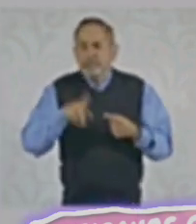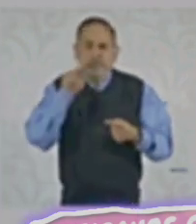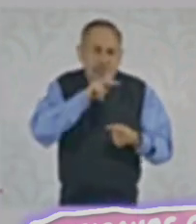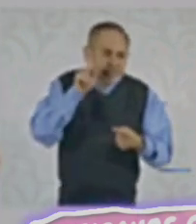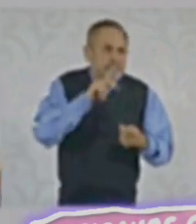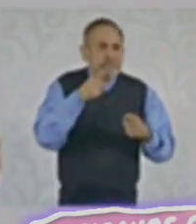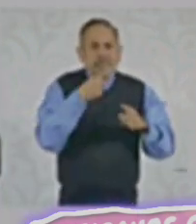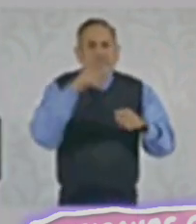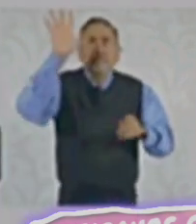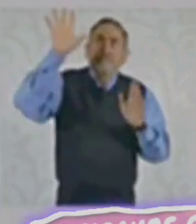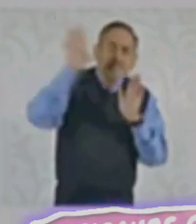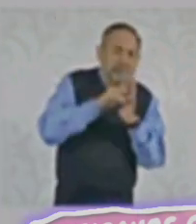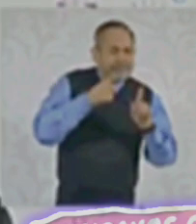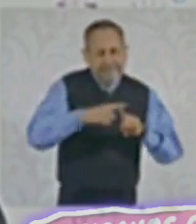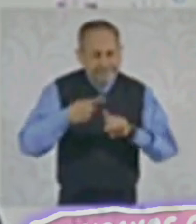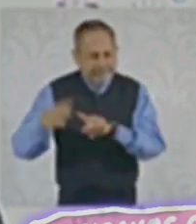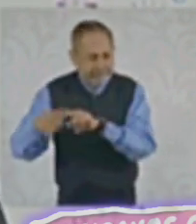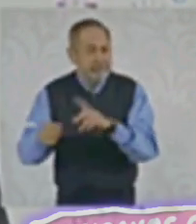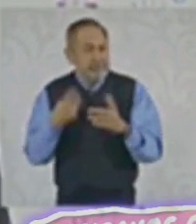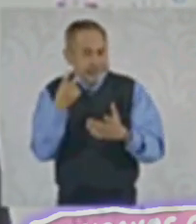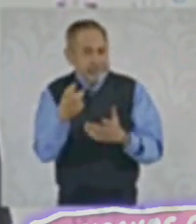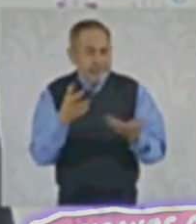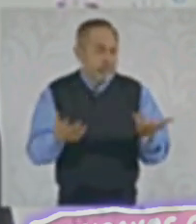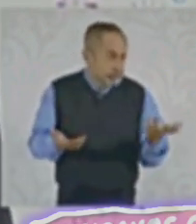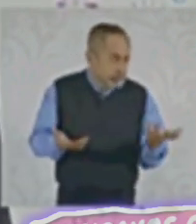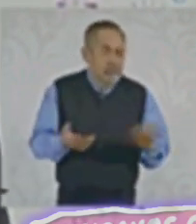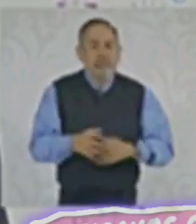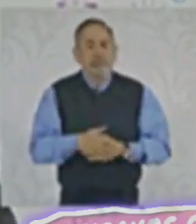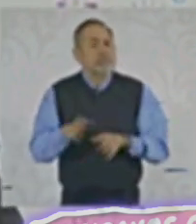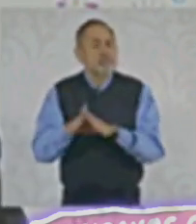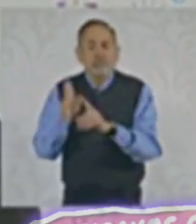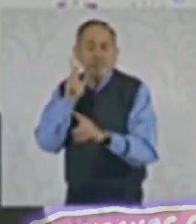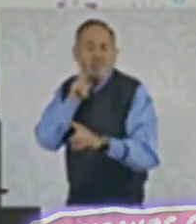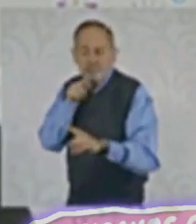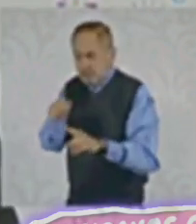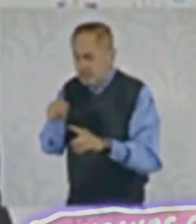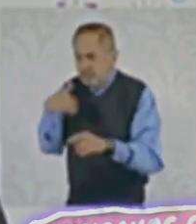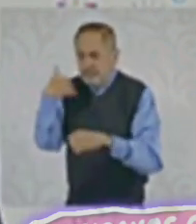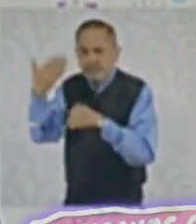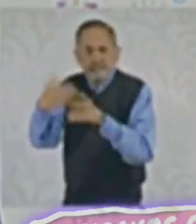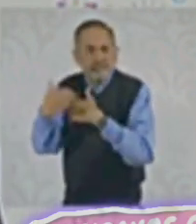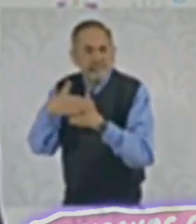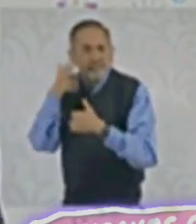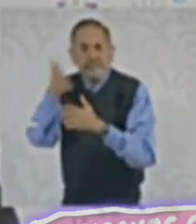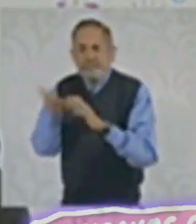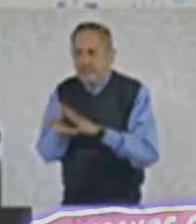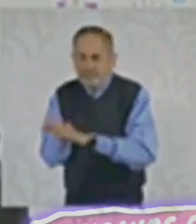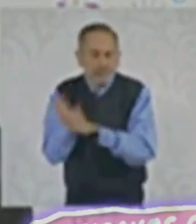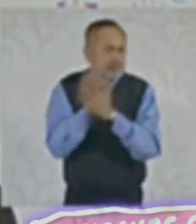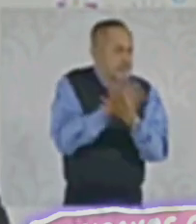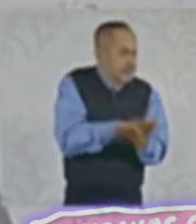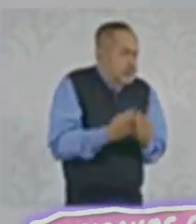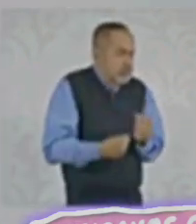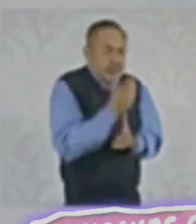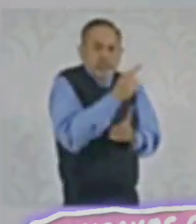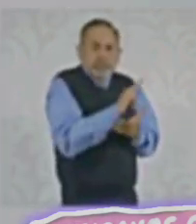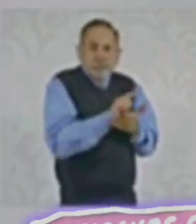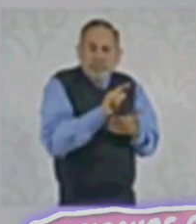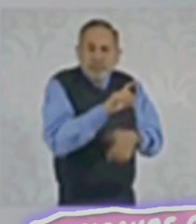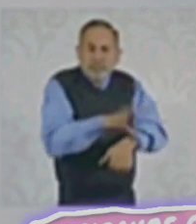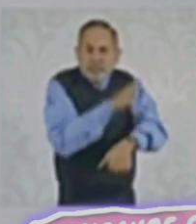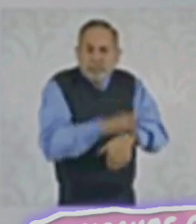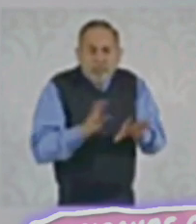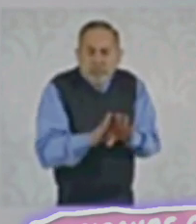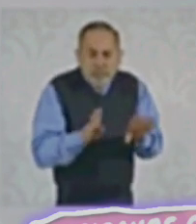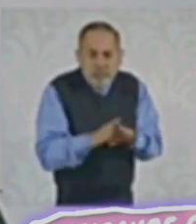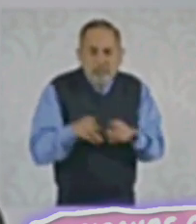¿Cómo va a entrar Pemex en este proceso de transición energética? ¿Qué papel juega CFE? ¿Qué papel juegan los